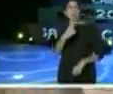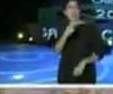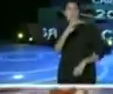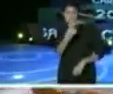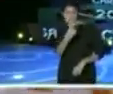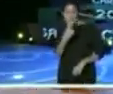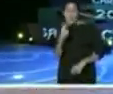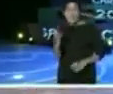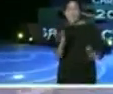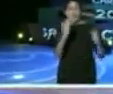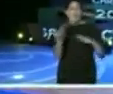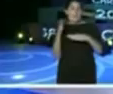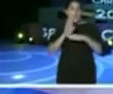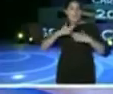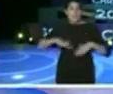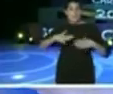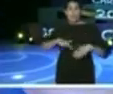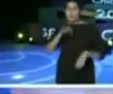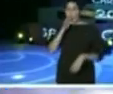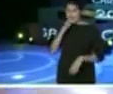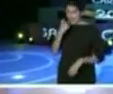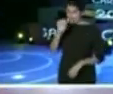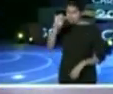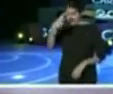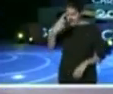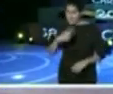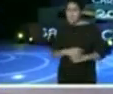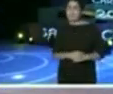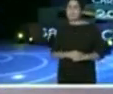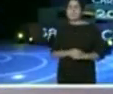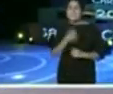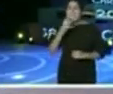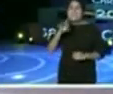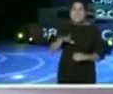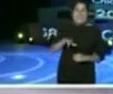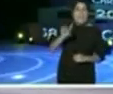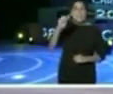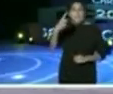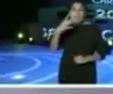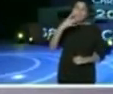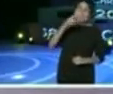en el apartado de presentación, todavía queda el primero. Pues adelante, compañera. ¿Quién será el primer premio?